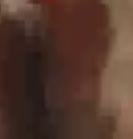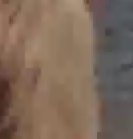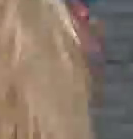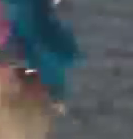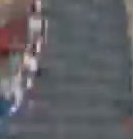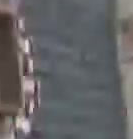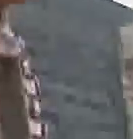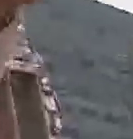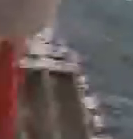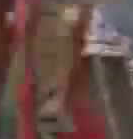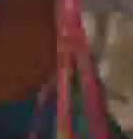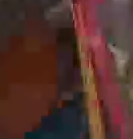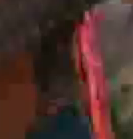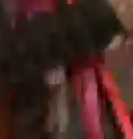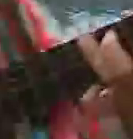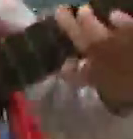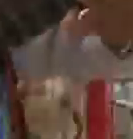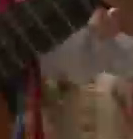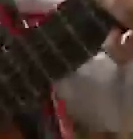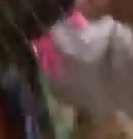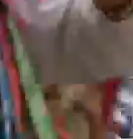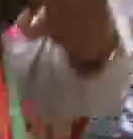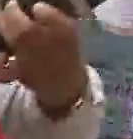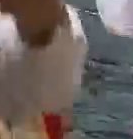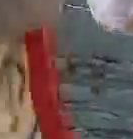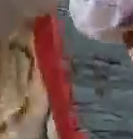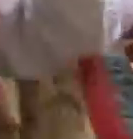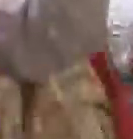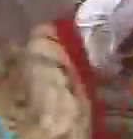destrozados. Vivimos las fiestas de nuestros